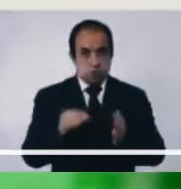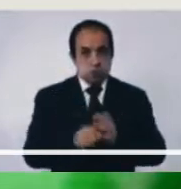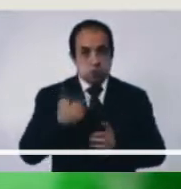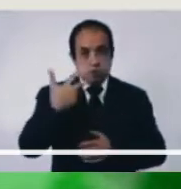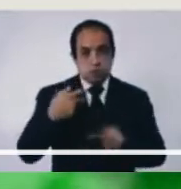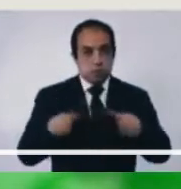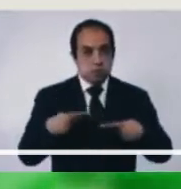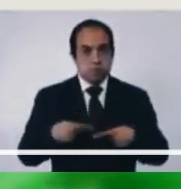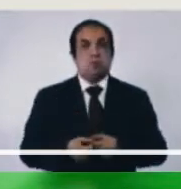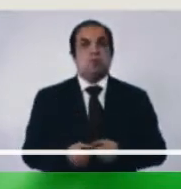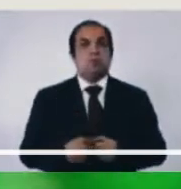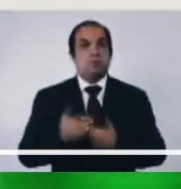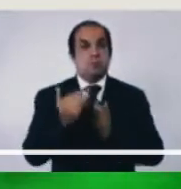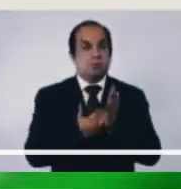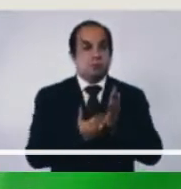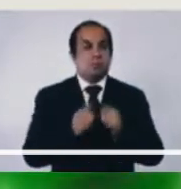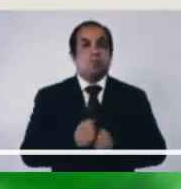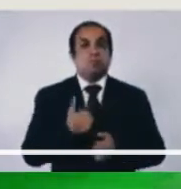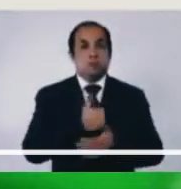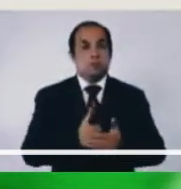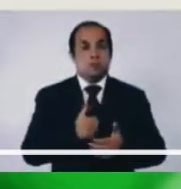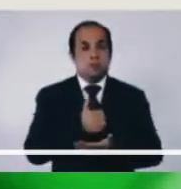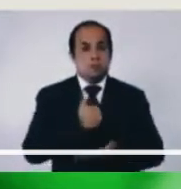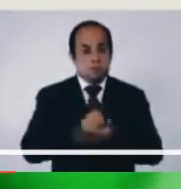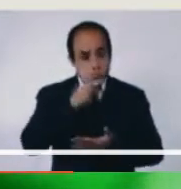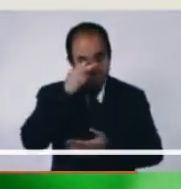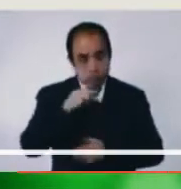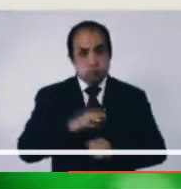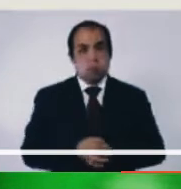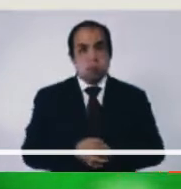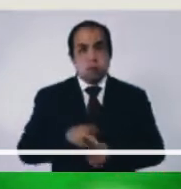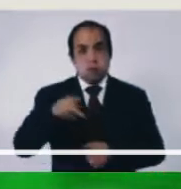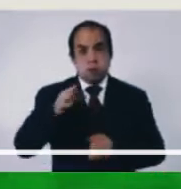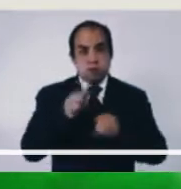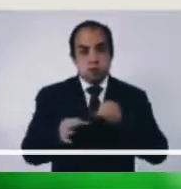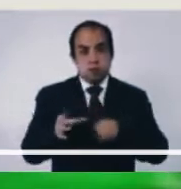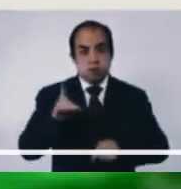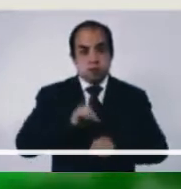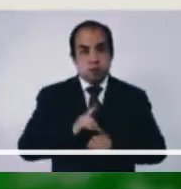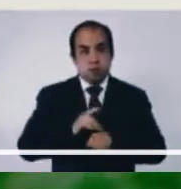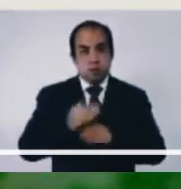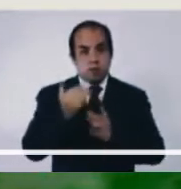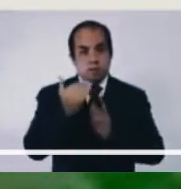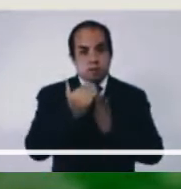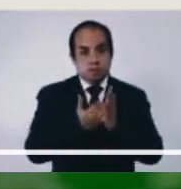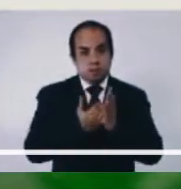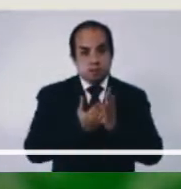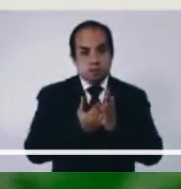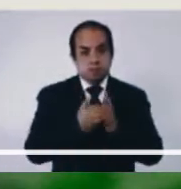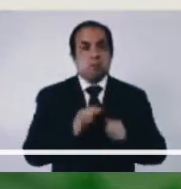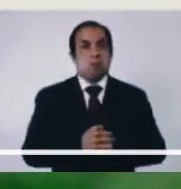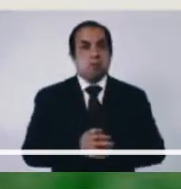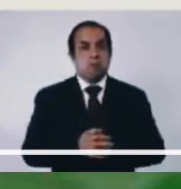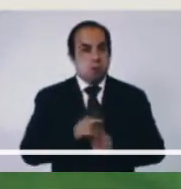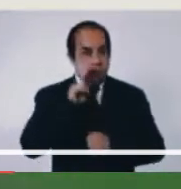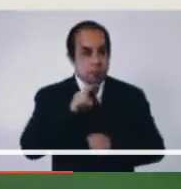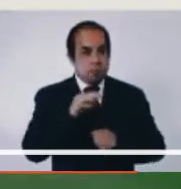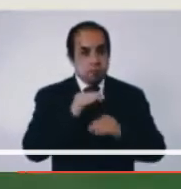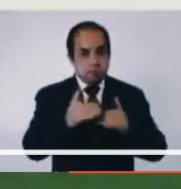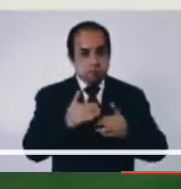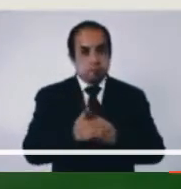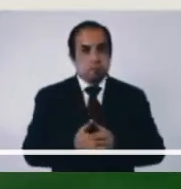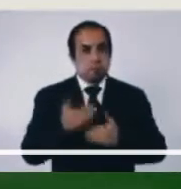3.008 personas menos en la Ciudad de México, aunque en los últimos días se ha desacelerado un poco la caída, la vamos a ver más adelante en la presentación.